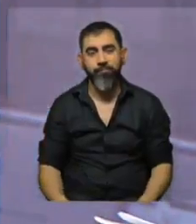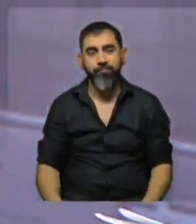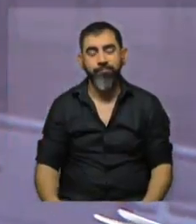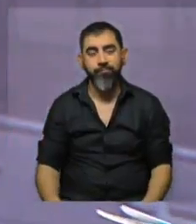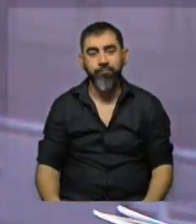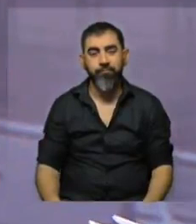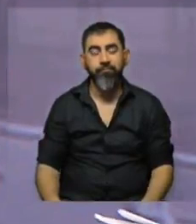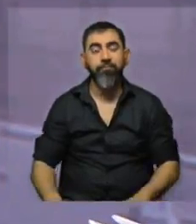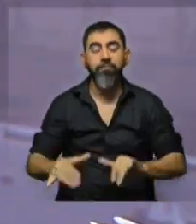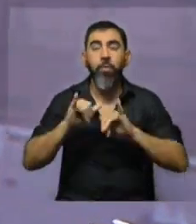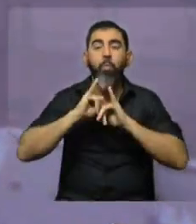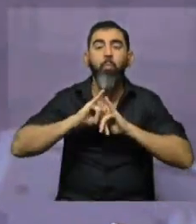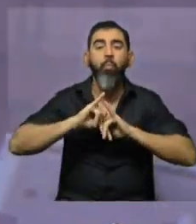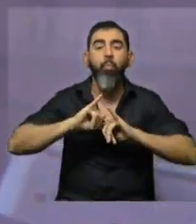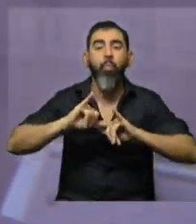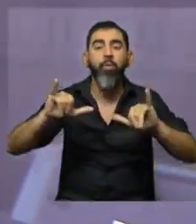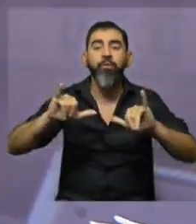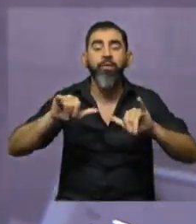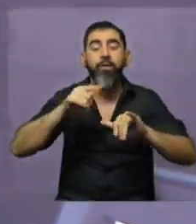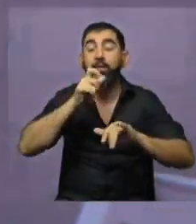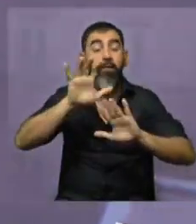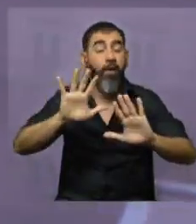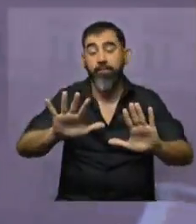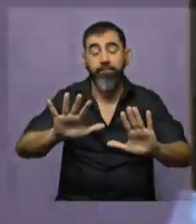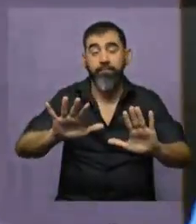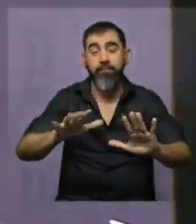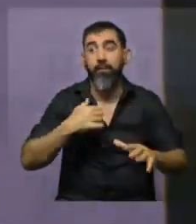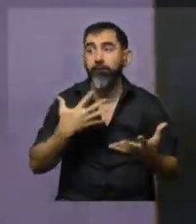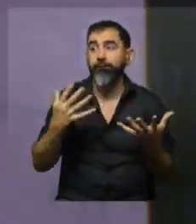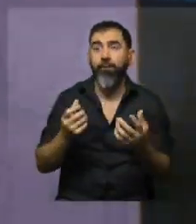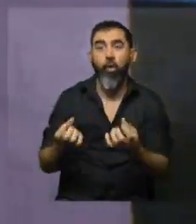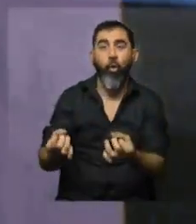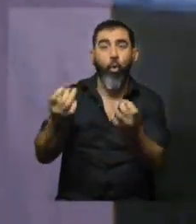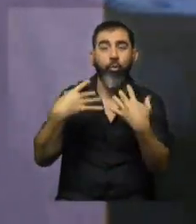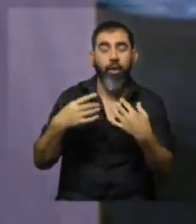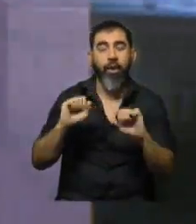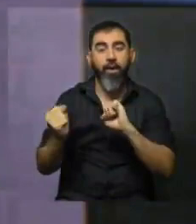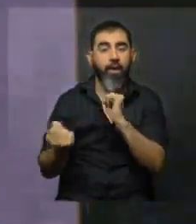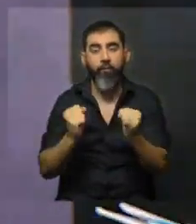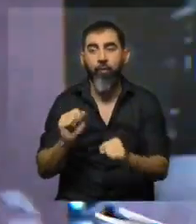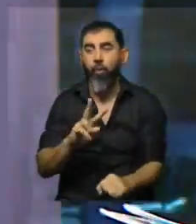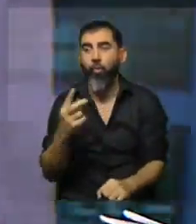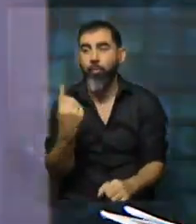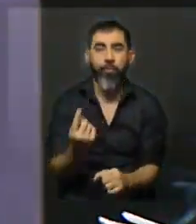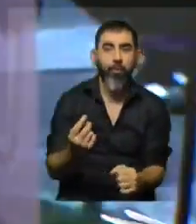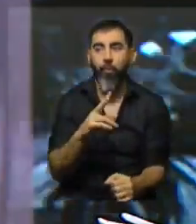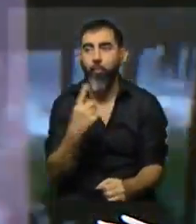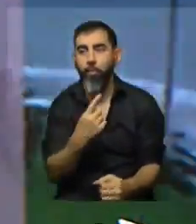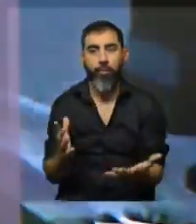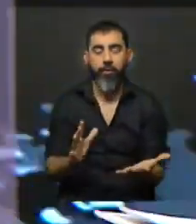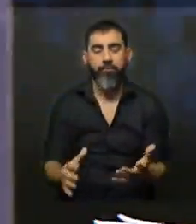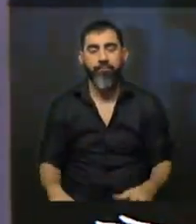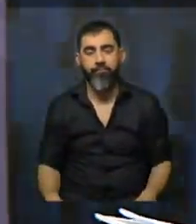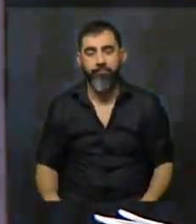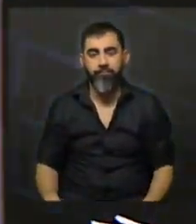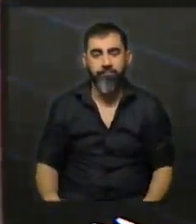es generarte una necesidad que vos no tenías y acá te transmiten la ansiedad. Estoy nerviosa. Ay, te faltan 2 minutos, ay, cuidado. Bueno, pero además